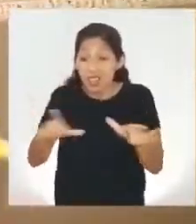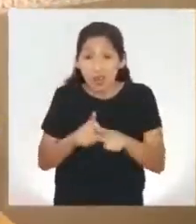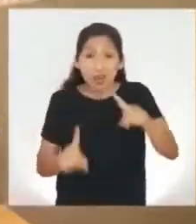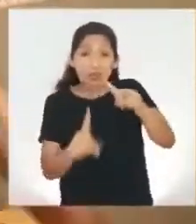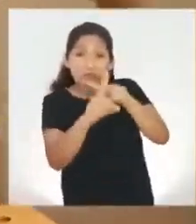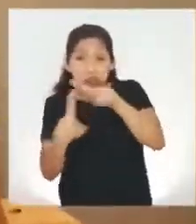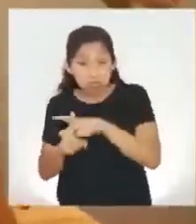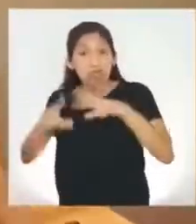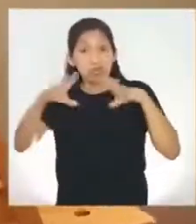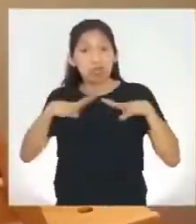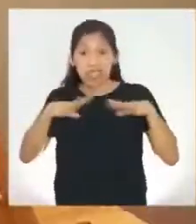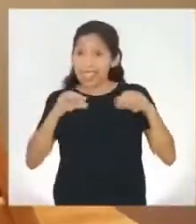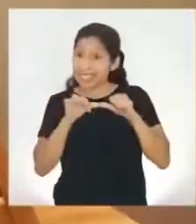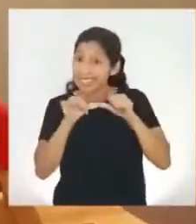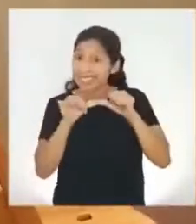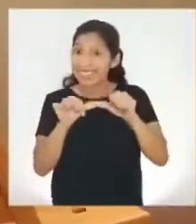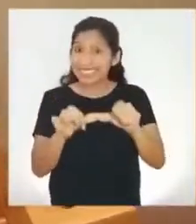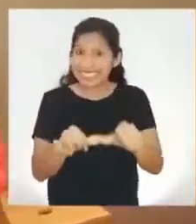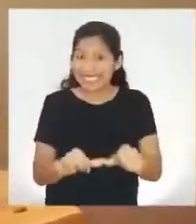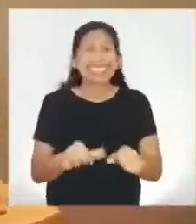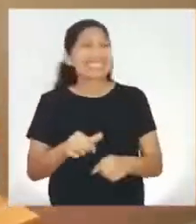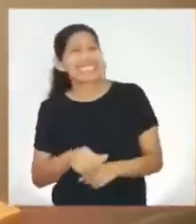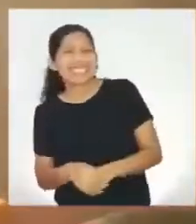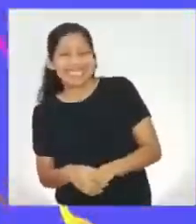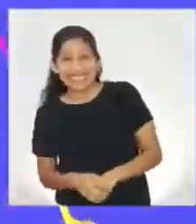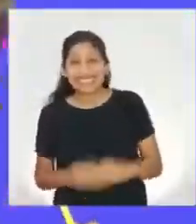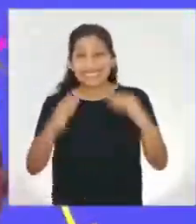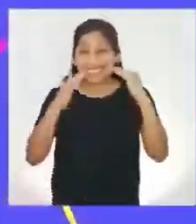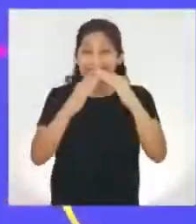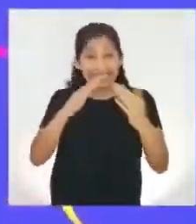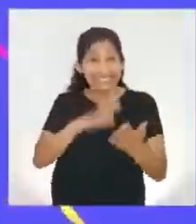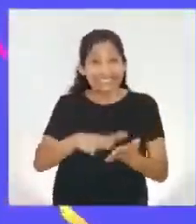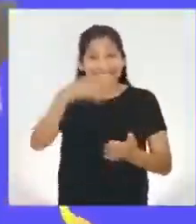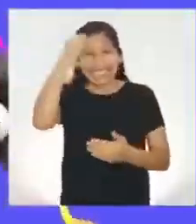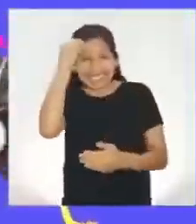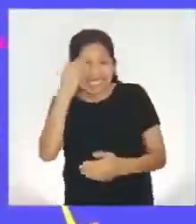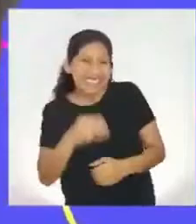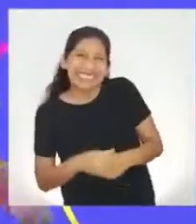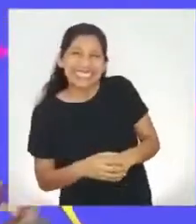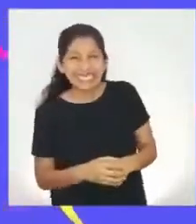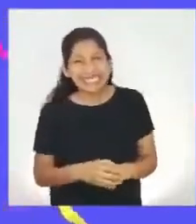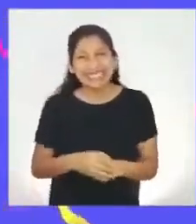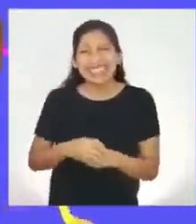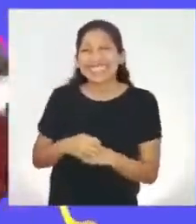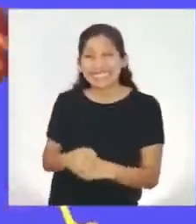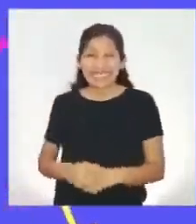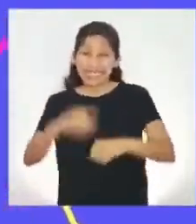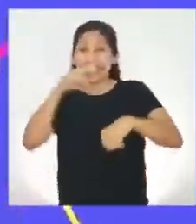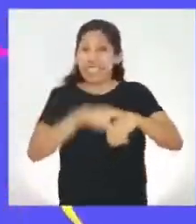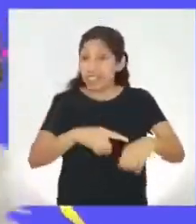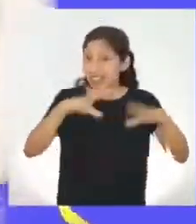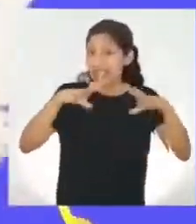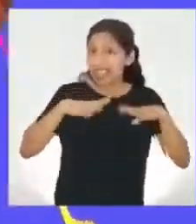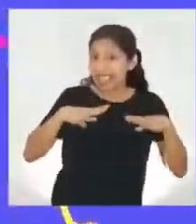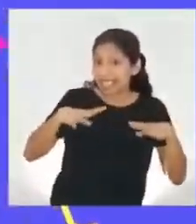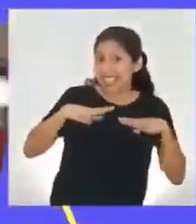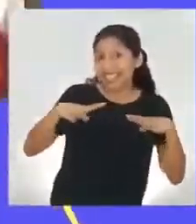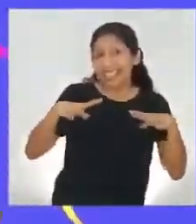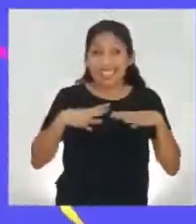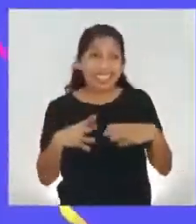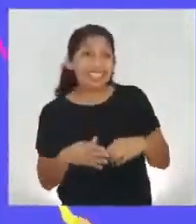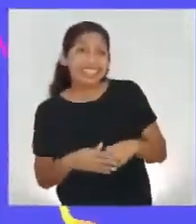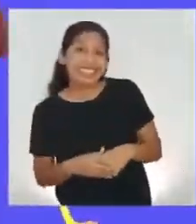estas vacaciones también lo haré. Aprendo en casa, modo